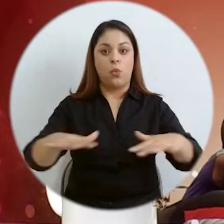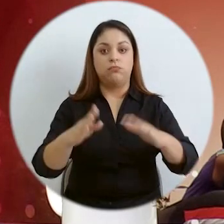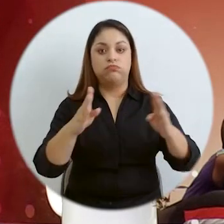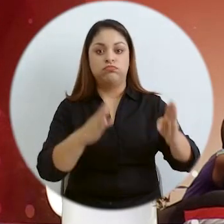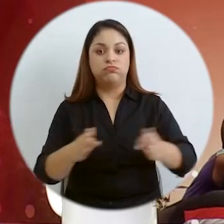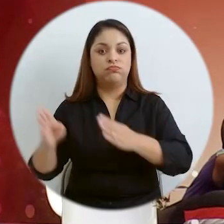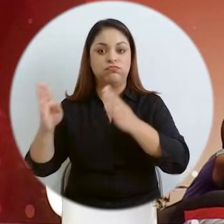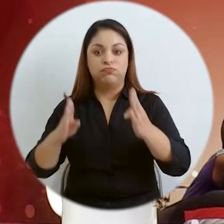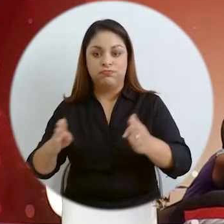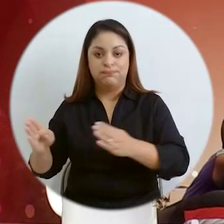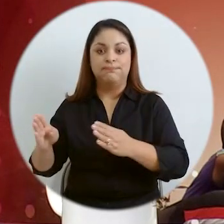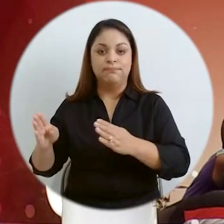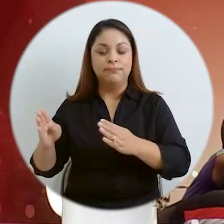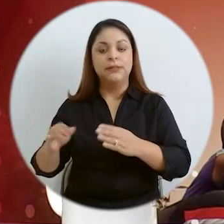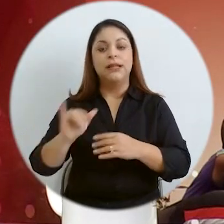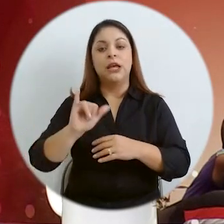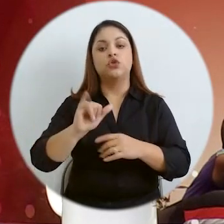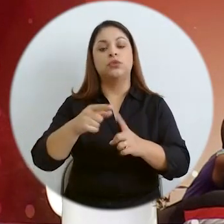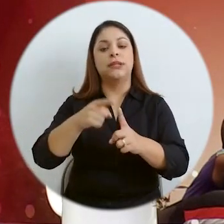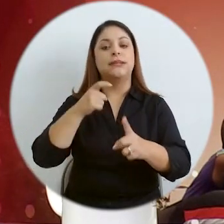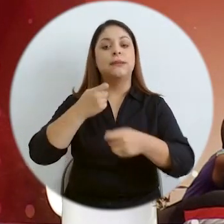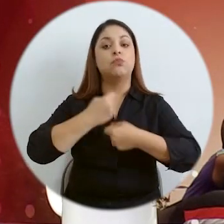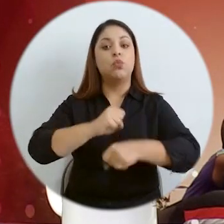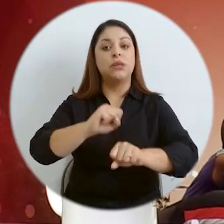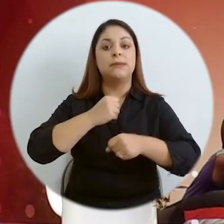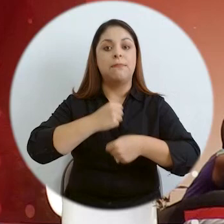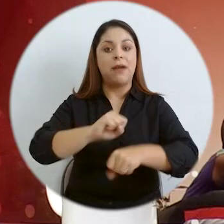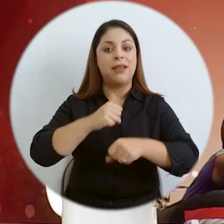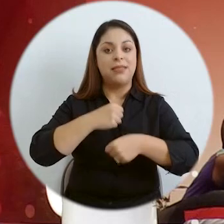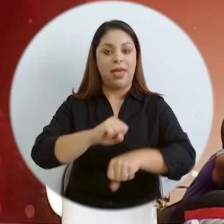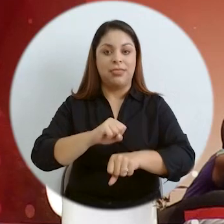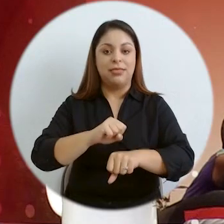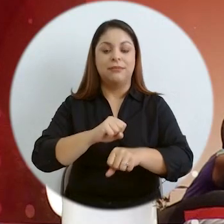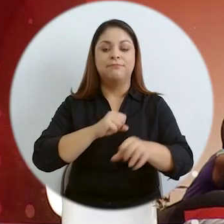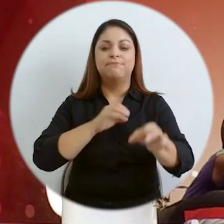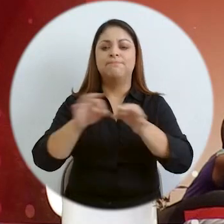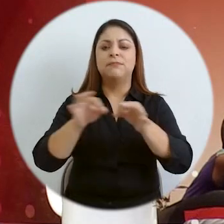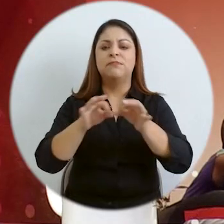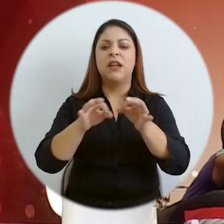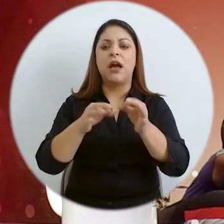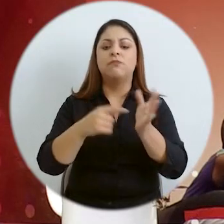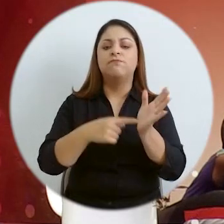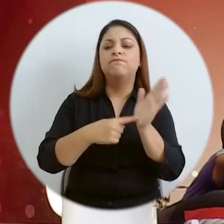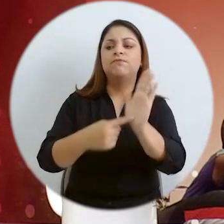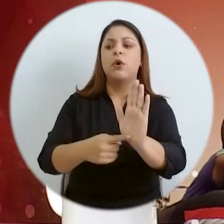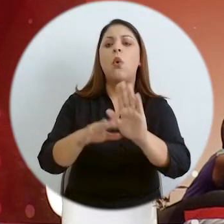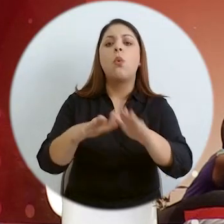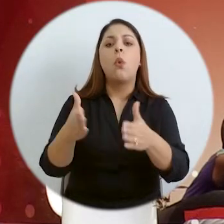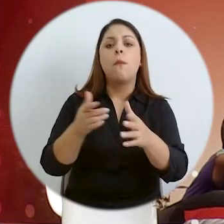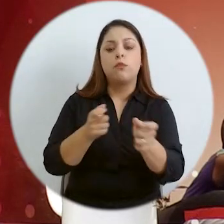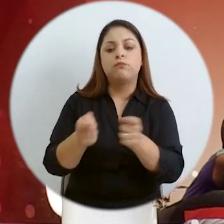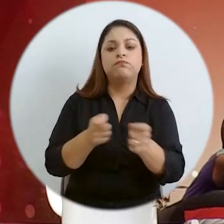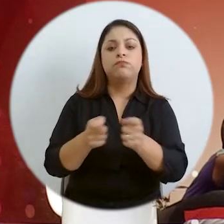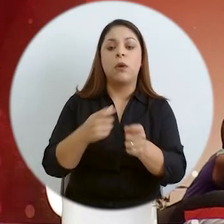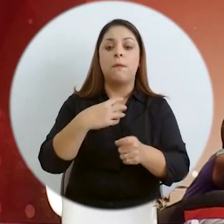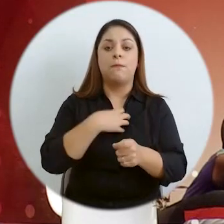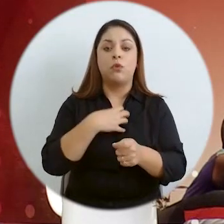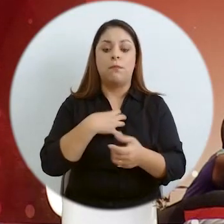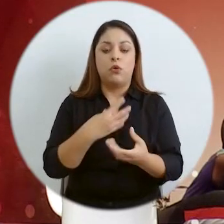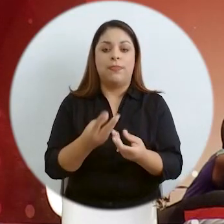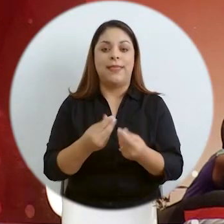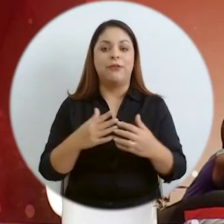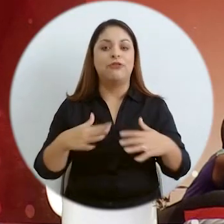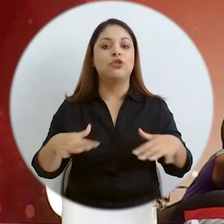es un imperativo y una prerrogativa de las municipalidades definir cómo es que van a gestionar su territorio y sus recursos